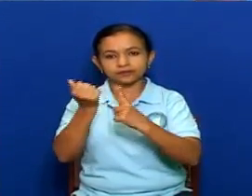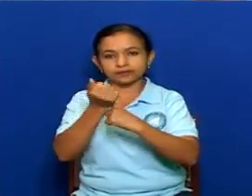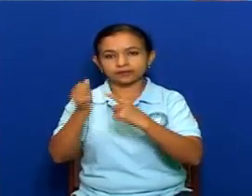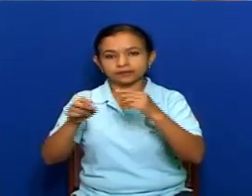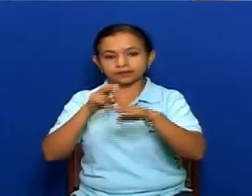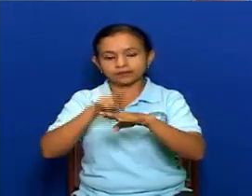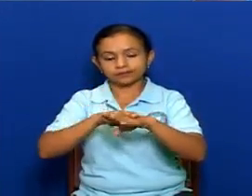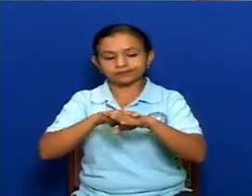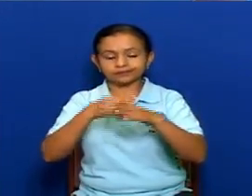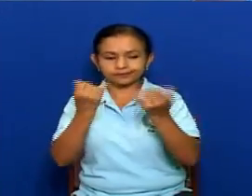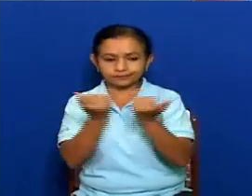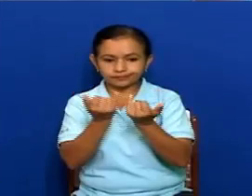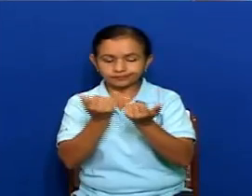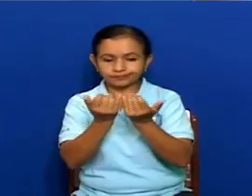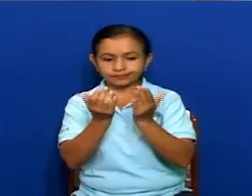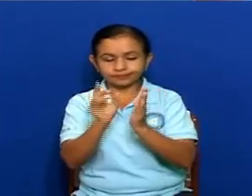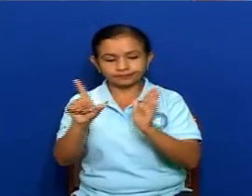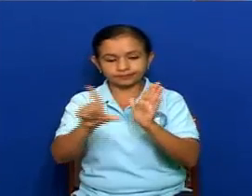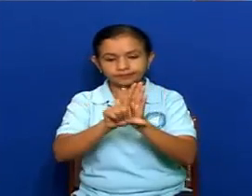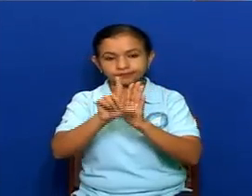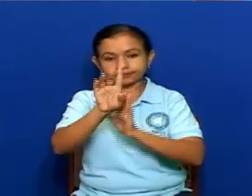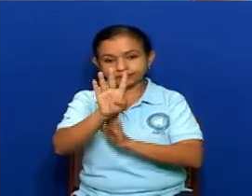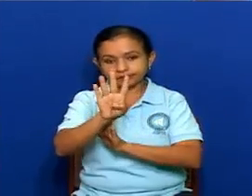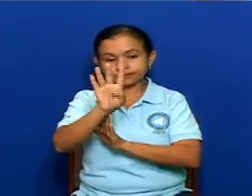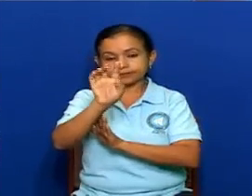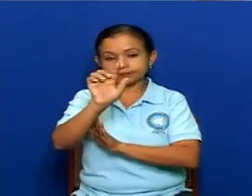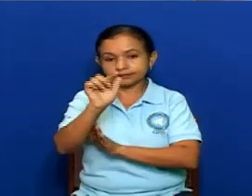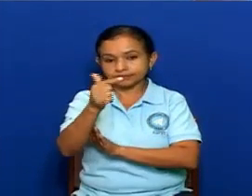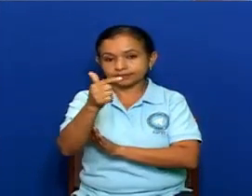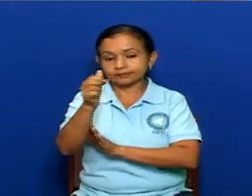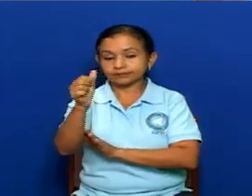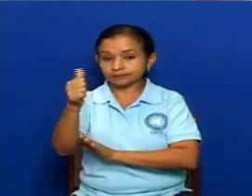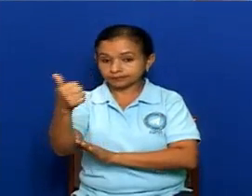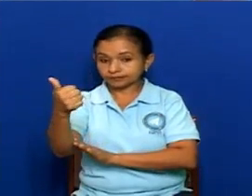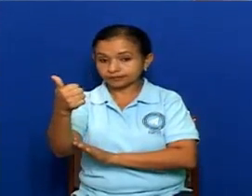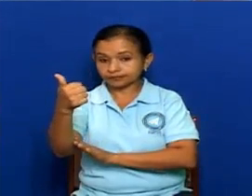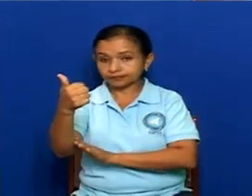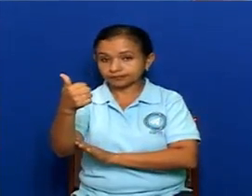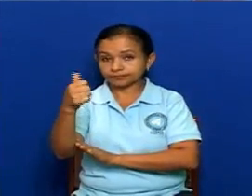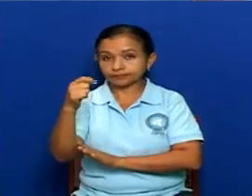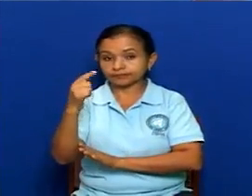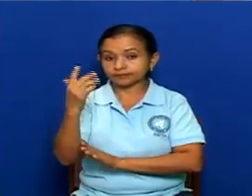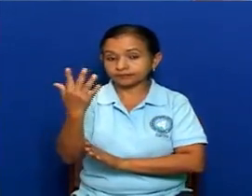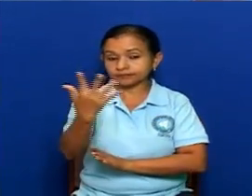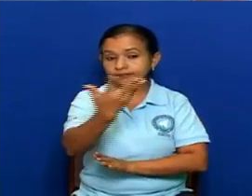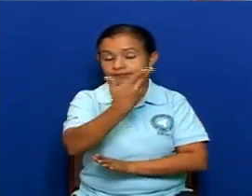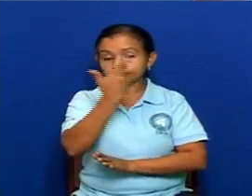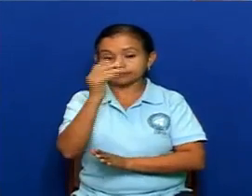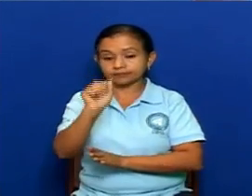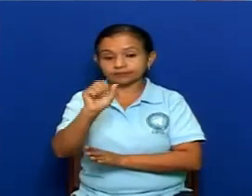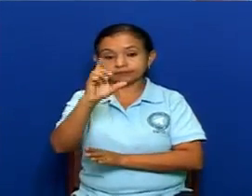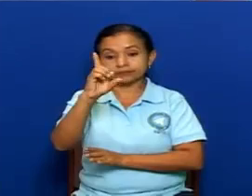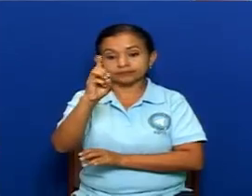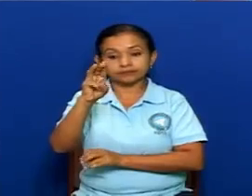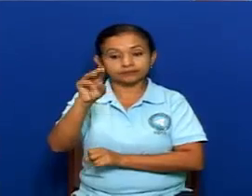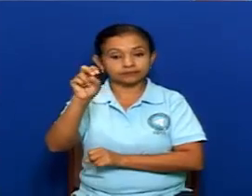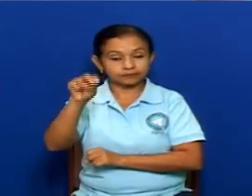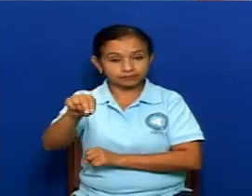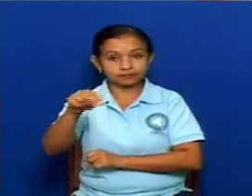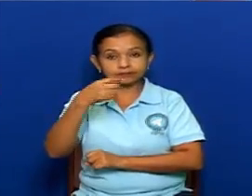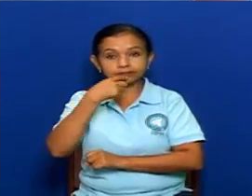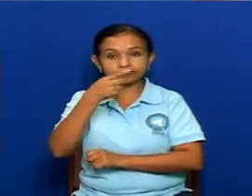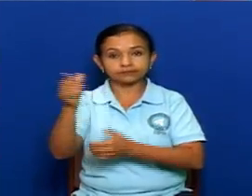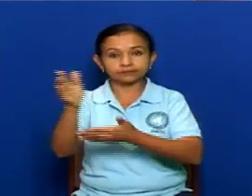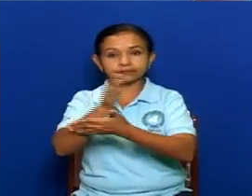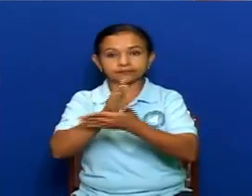proceso de acreditación a la ley 476, que donde está acreditada toda la administración pública, y